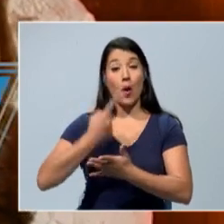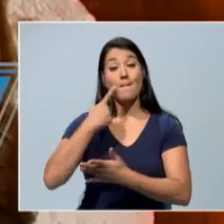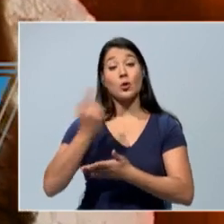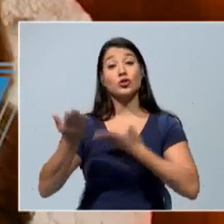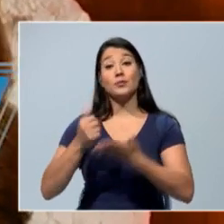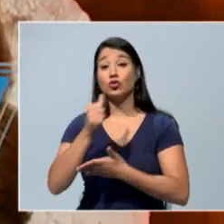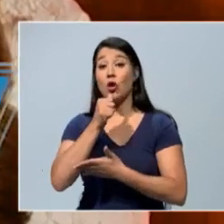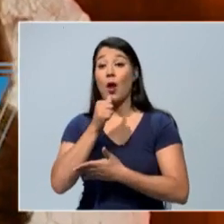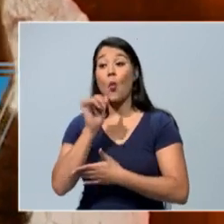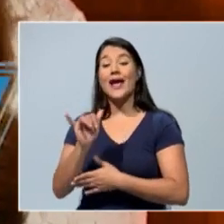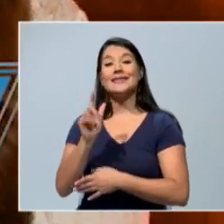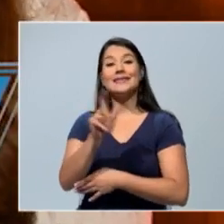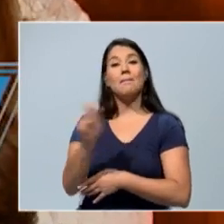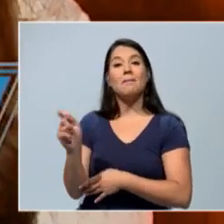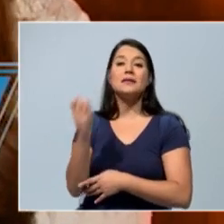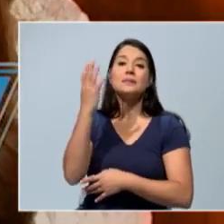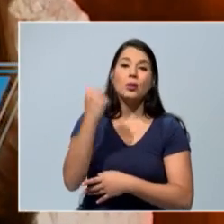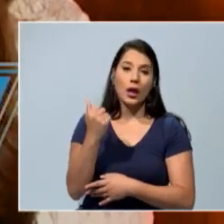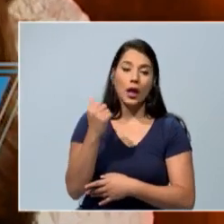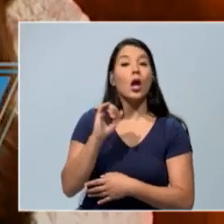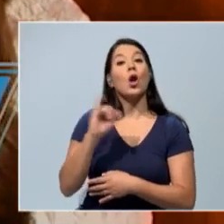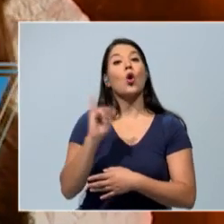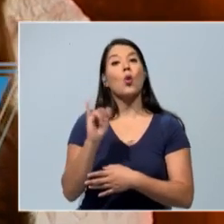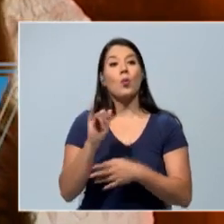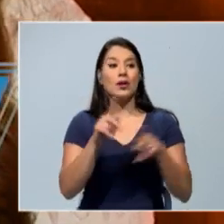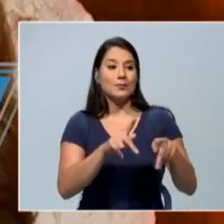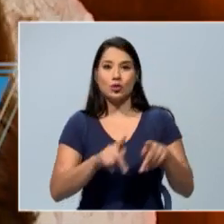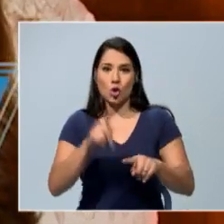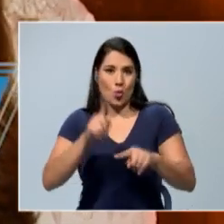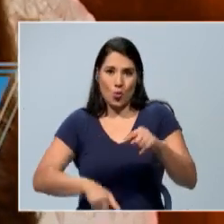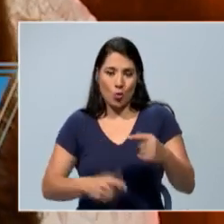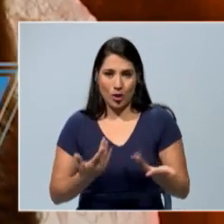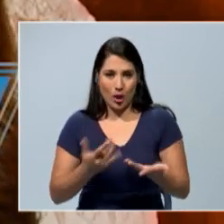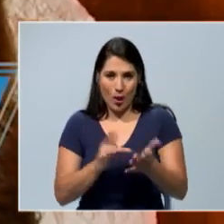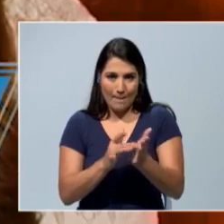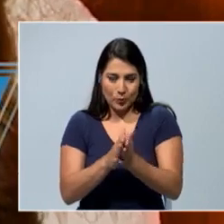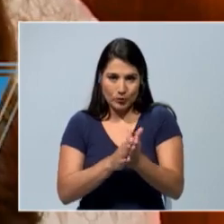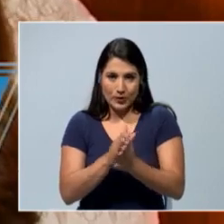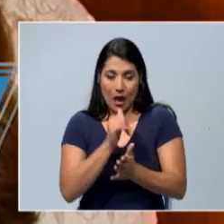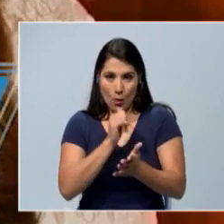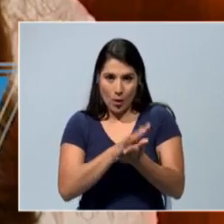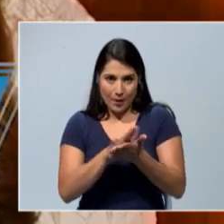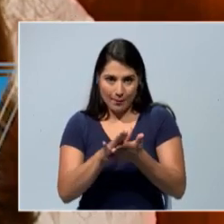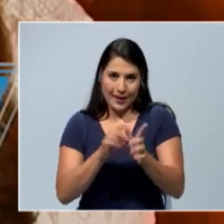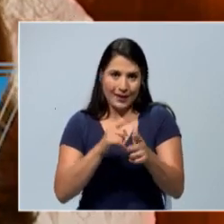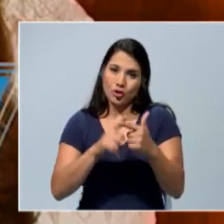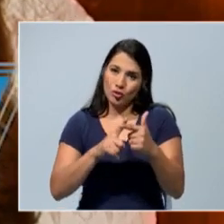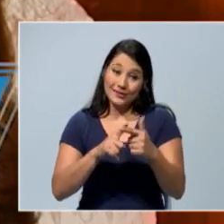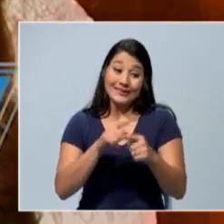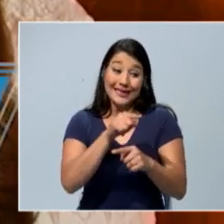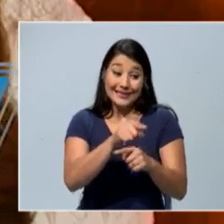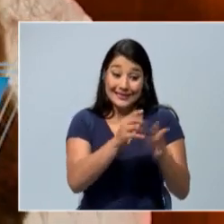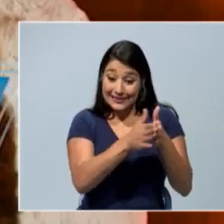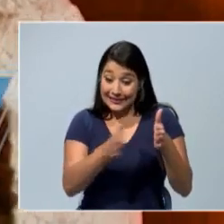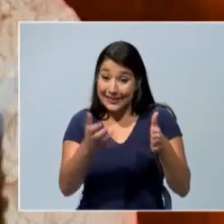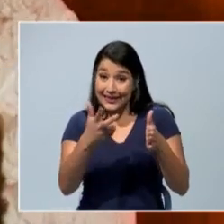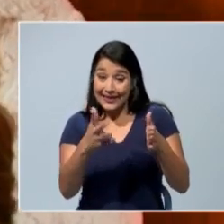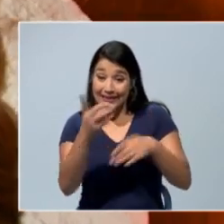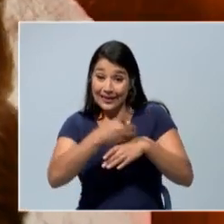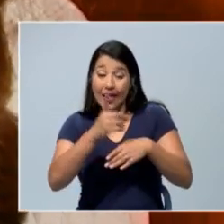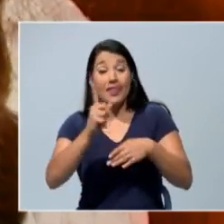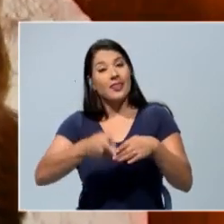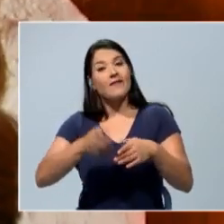Pero si se tiene, por lo menos en tarifa, que durante ese tiempo, o sea, se debía haber cobrado unos